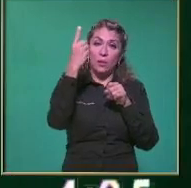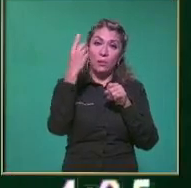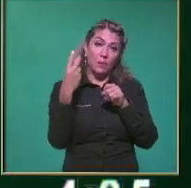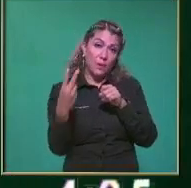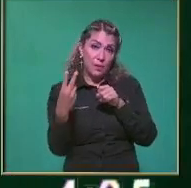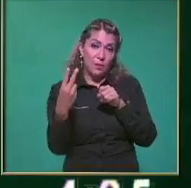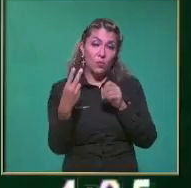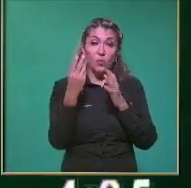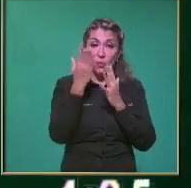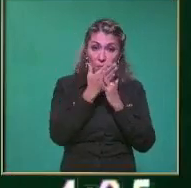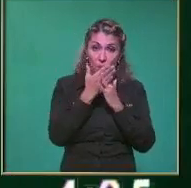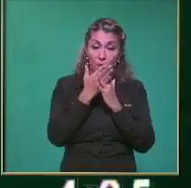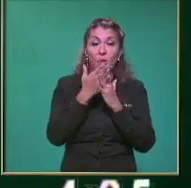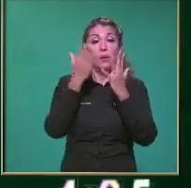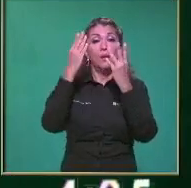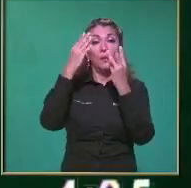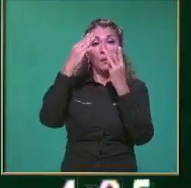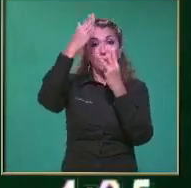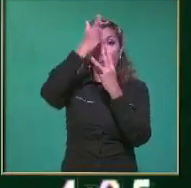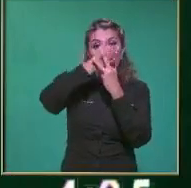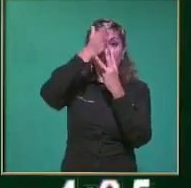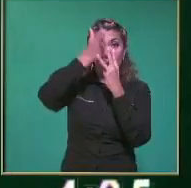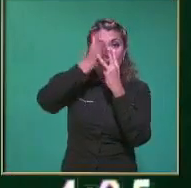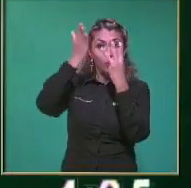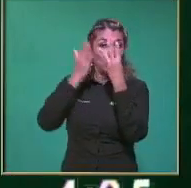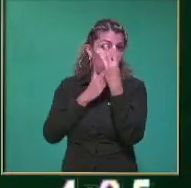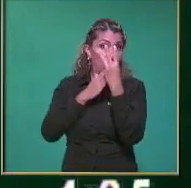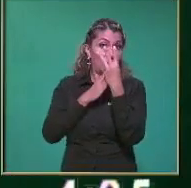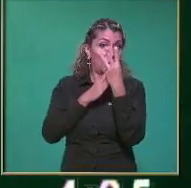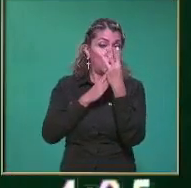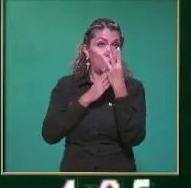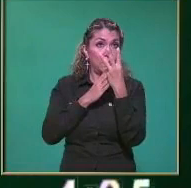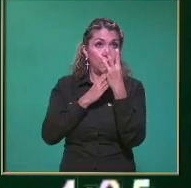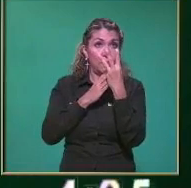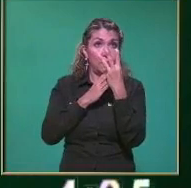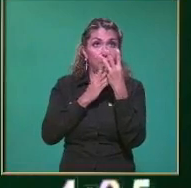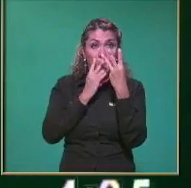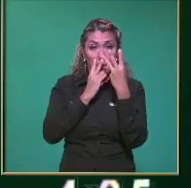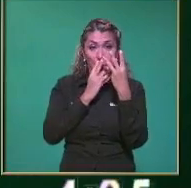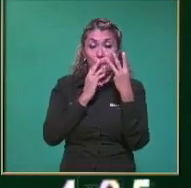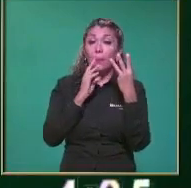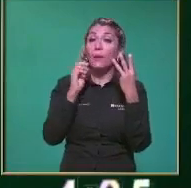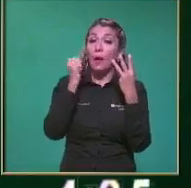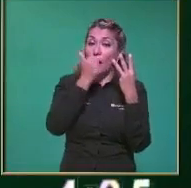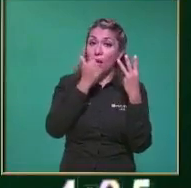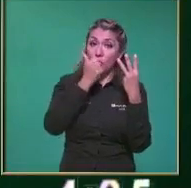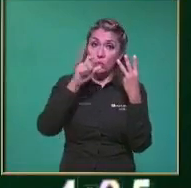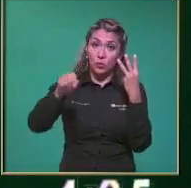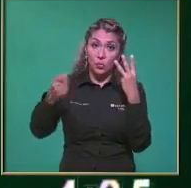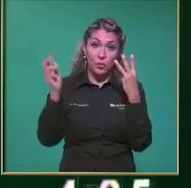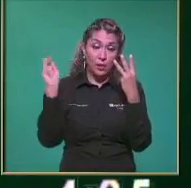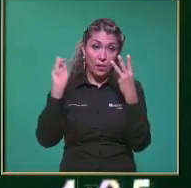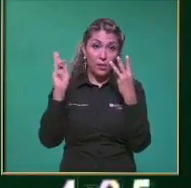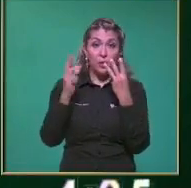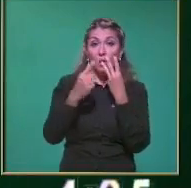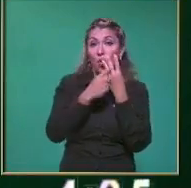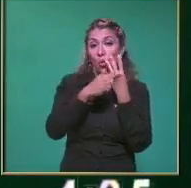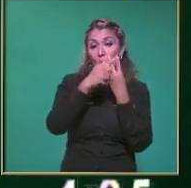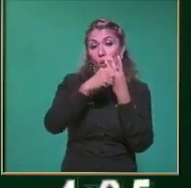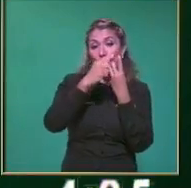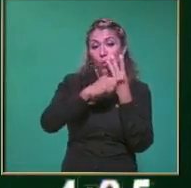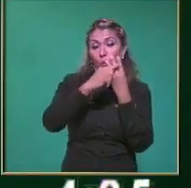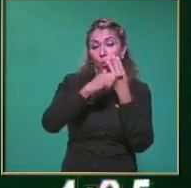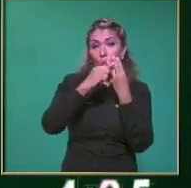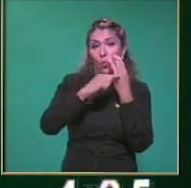en mitades, lo tengo en tercios. Ahí, si se fijan, bueno, para los chicos de radio, tengo coloreados dos pedacitos de tres,